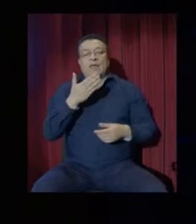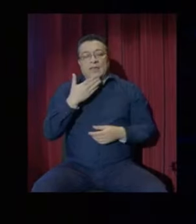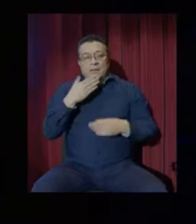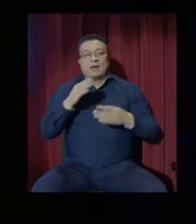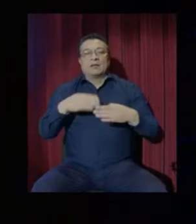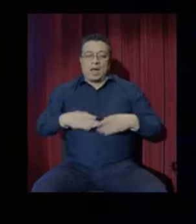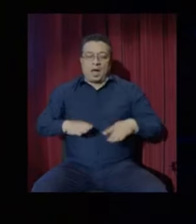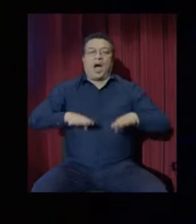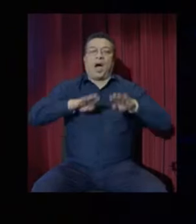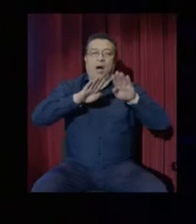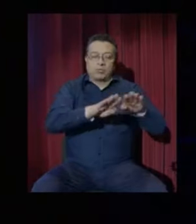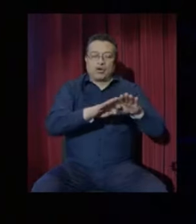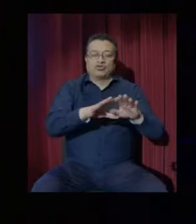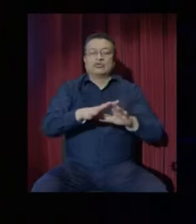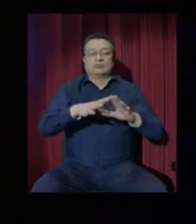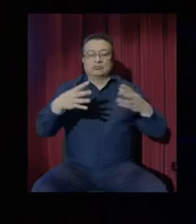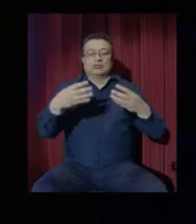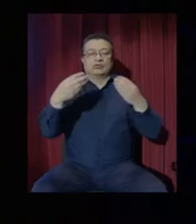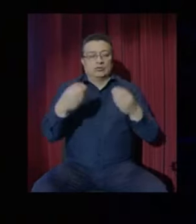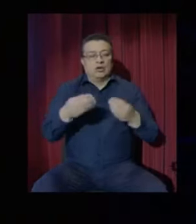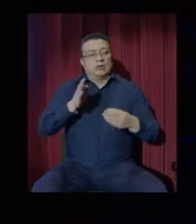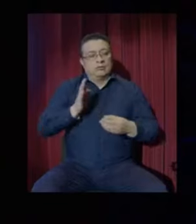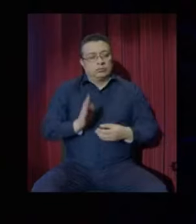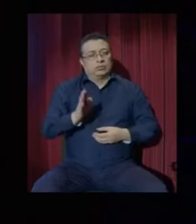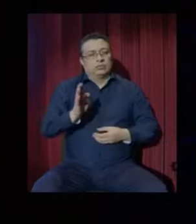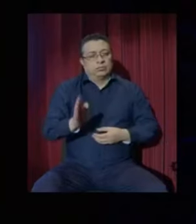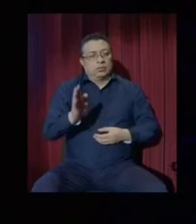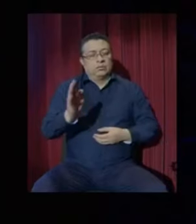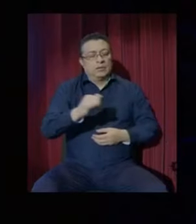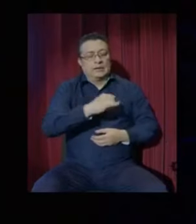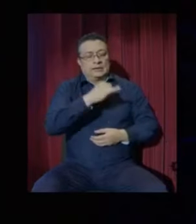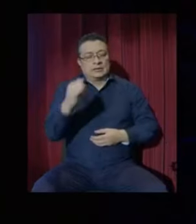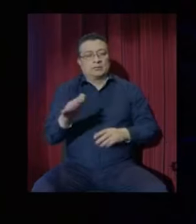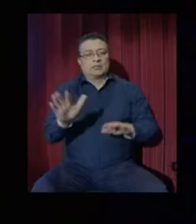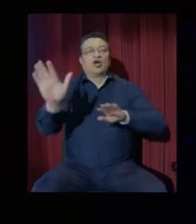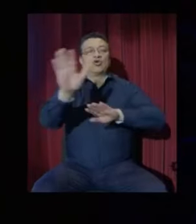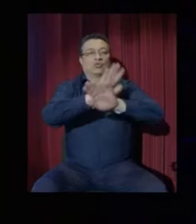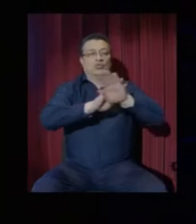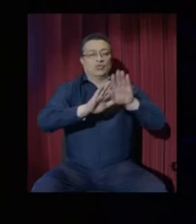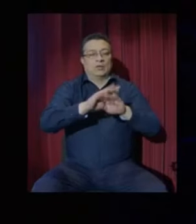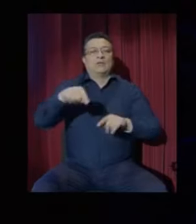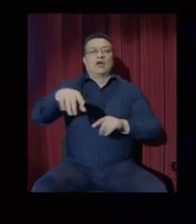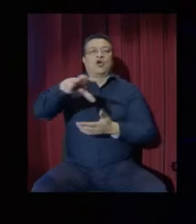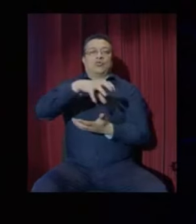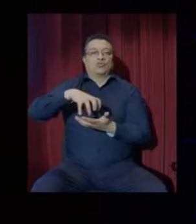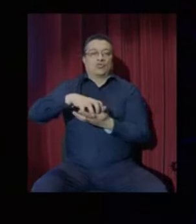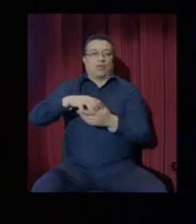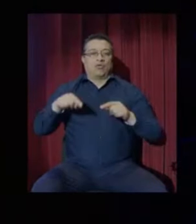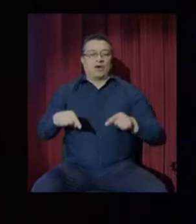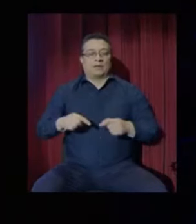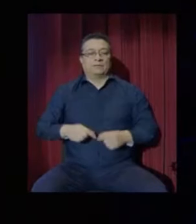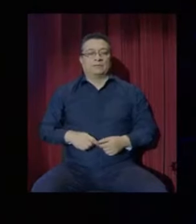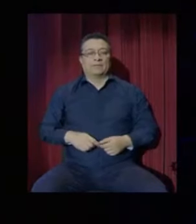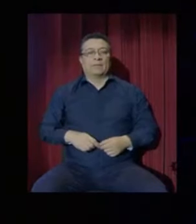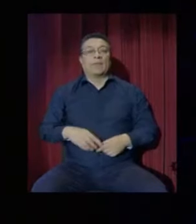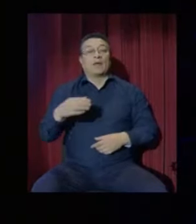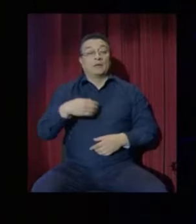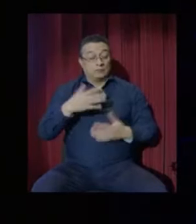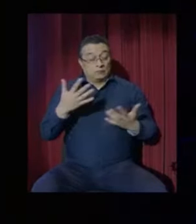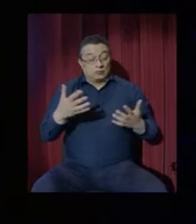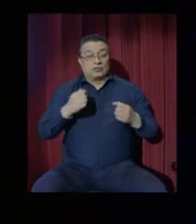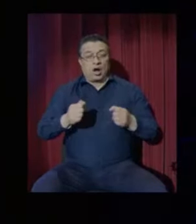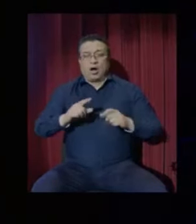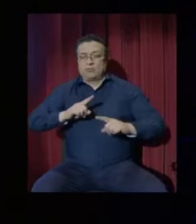una apoyo considerable constante también en la protección de nuestra comuna hemos logrado sin duda